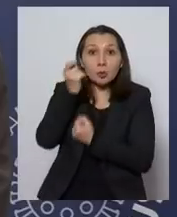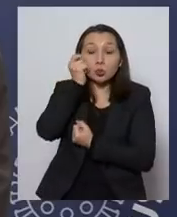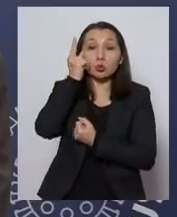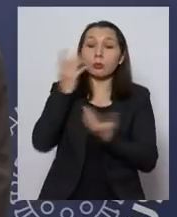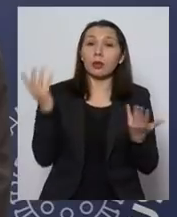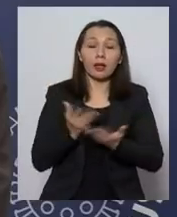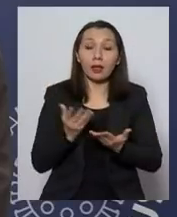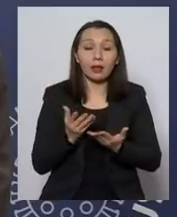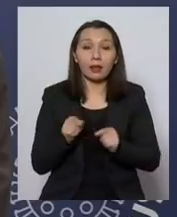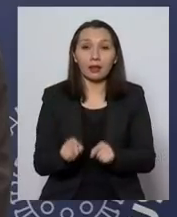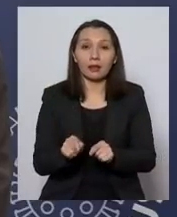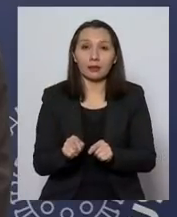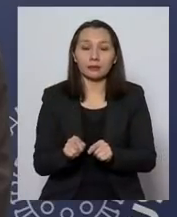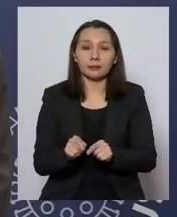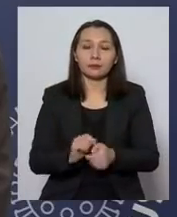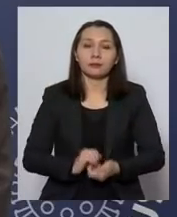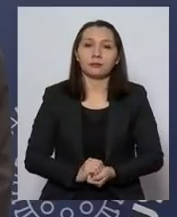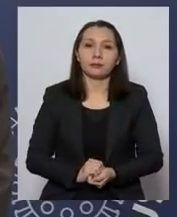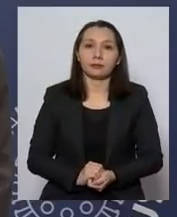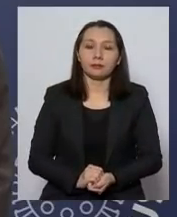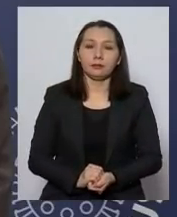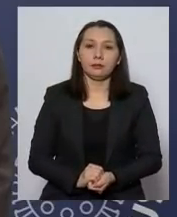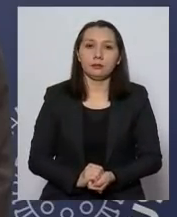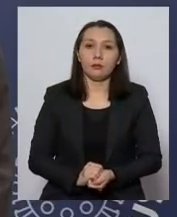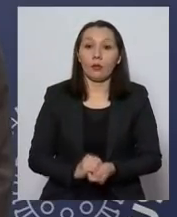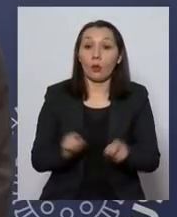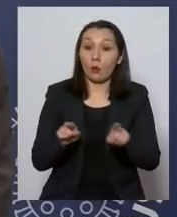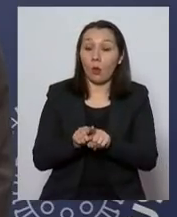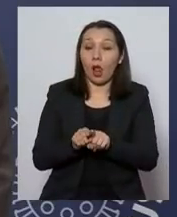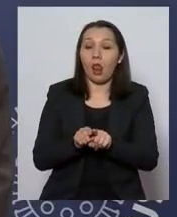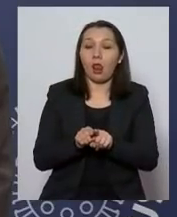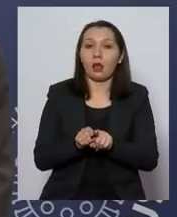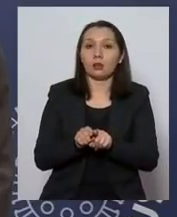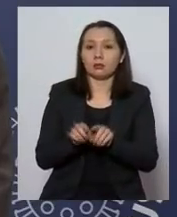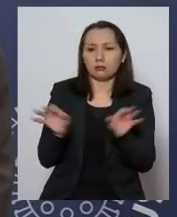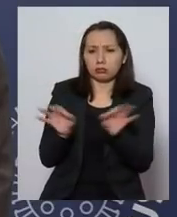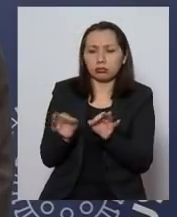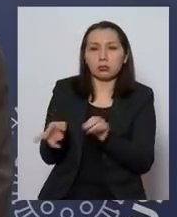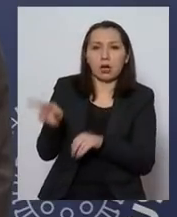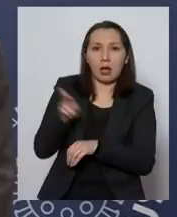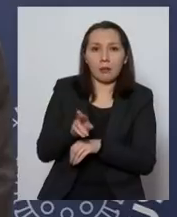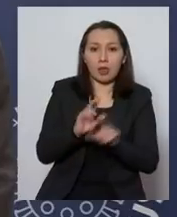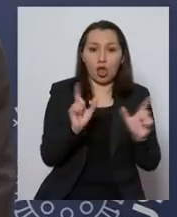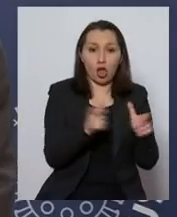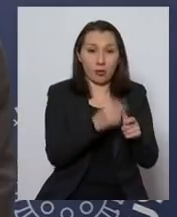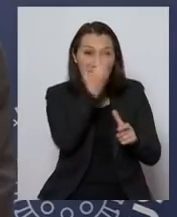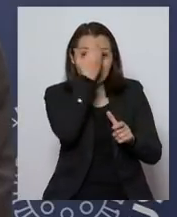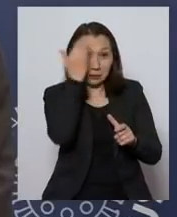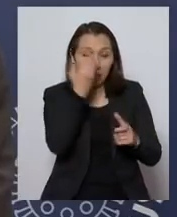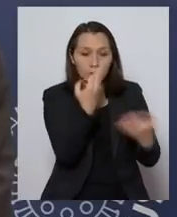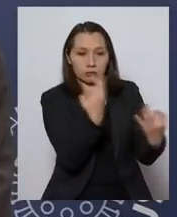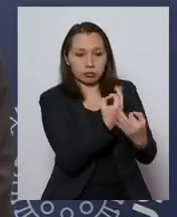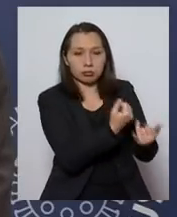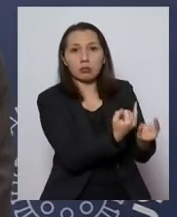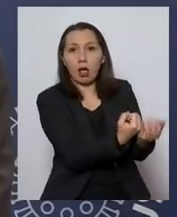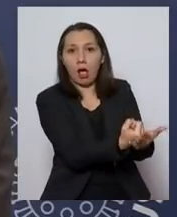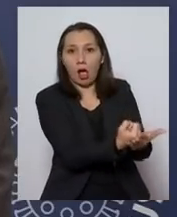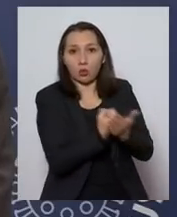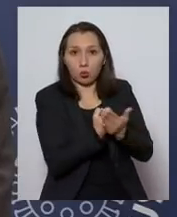es que, como lo ha sugerido también incansablemente el Comité de Expertos que nos